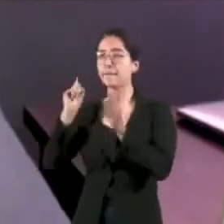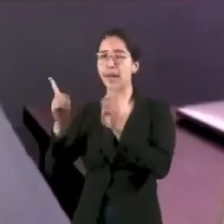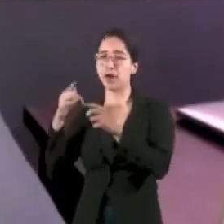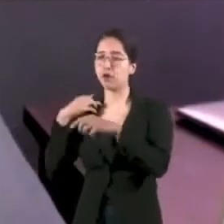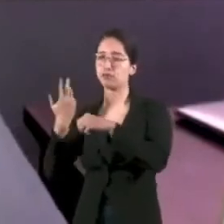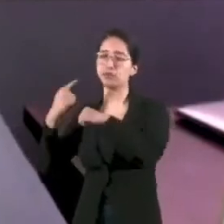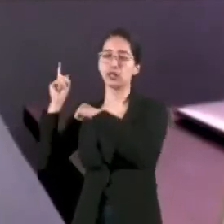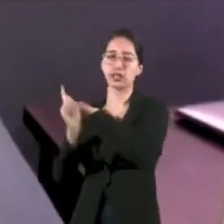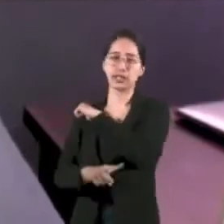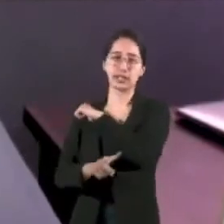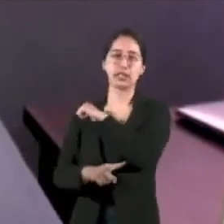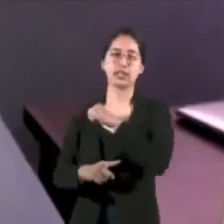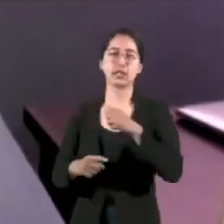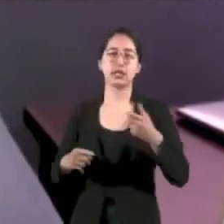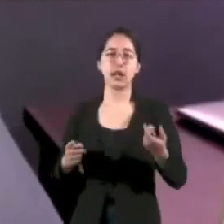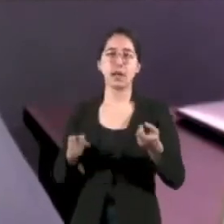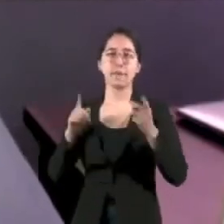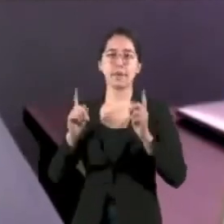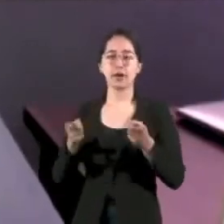civil con el reglamento de las